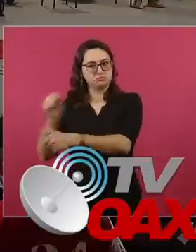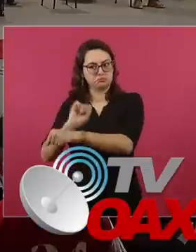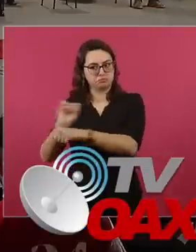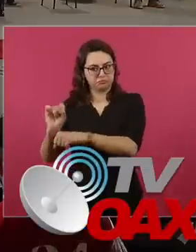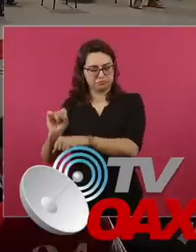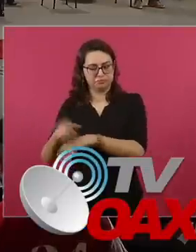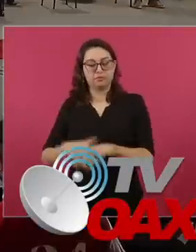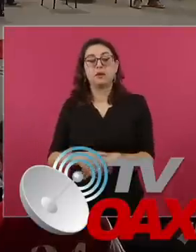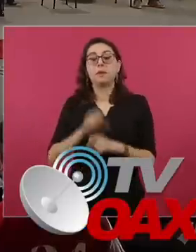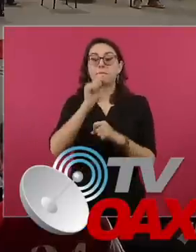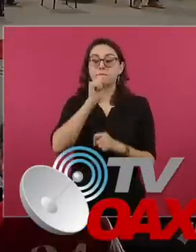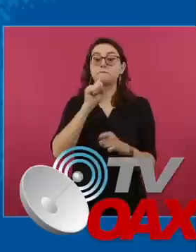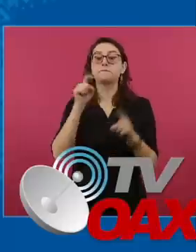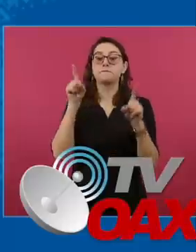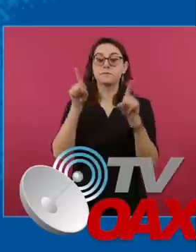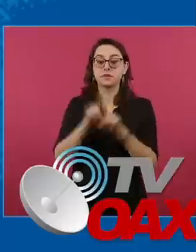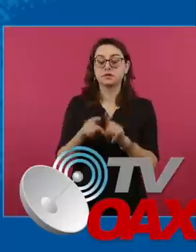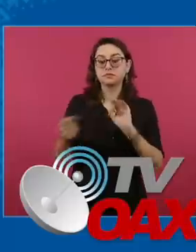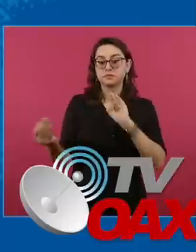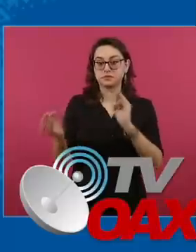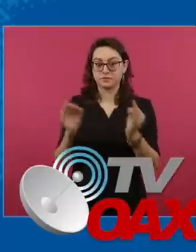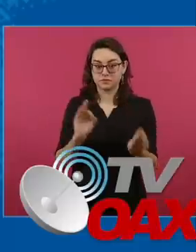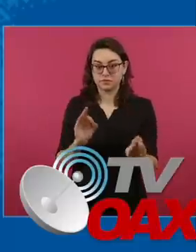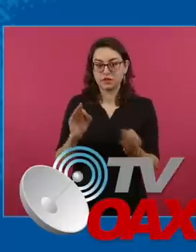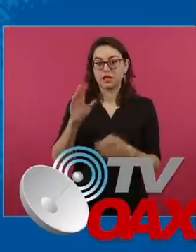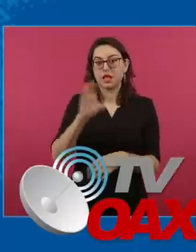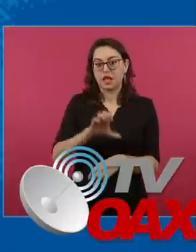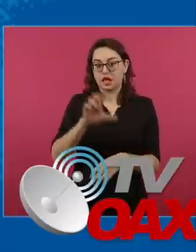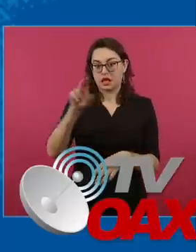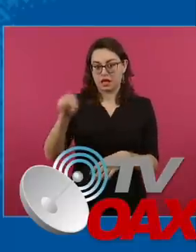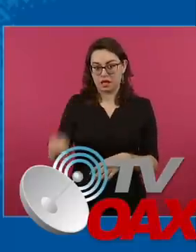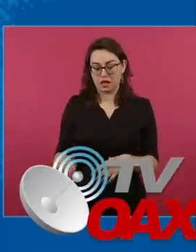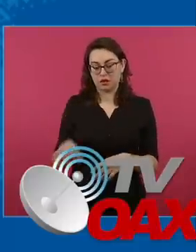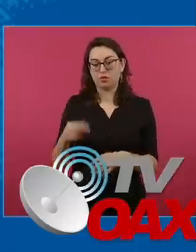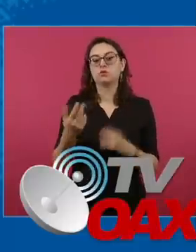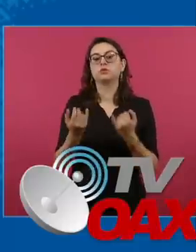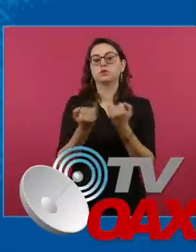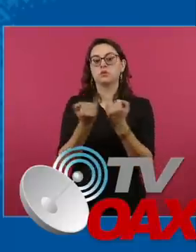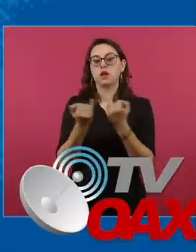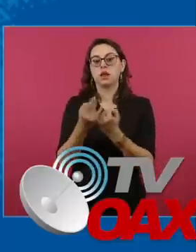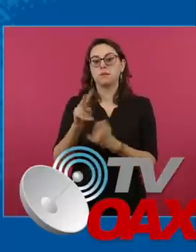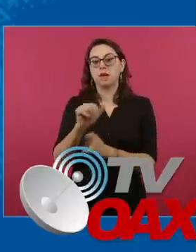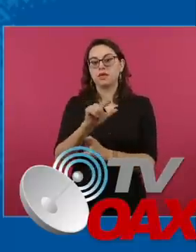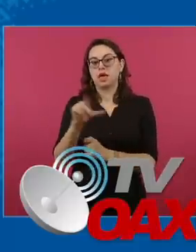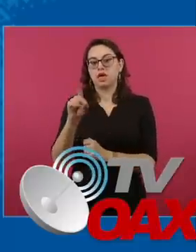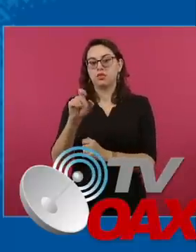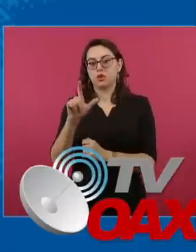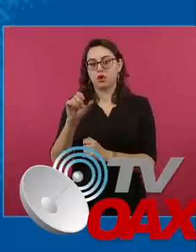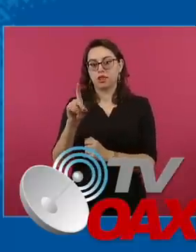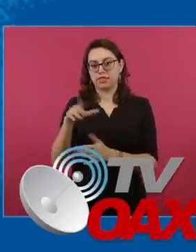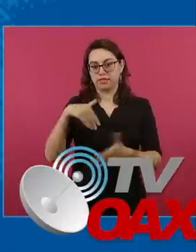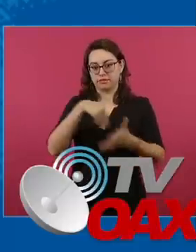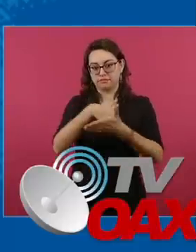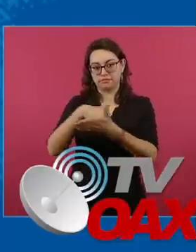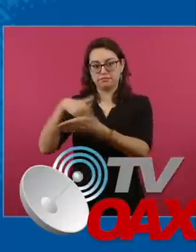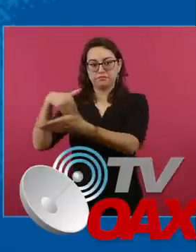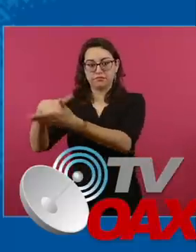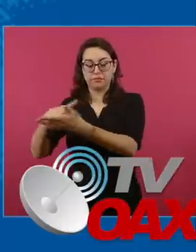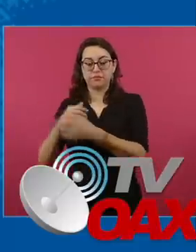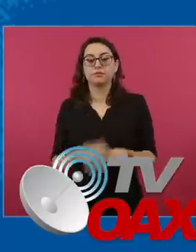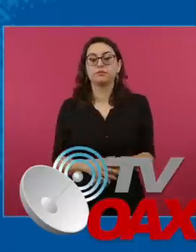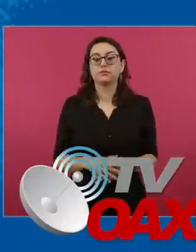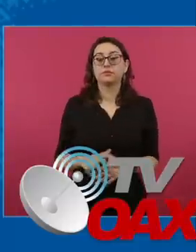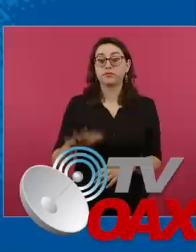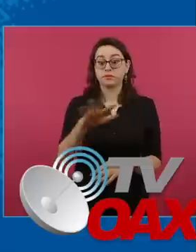en Cancún Aeropuerto y una base de mantenimiento en Valladolid. Son intervenidas y mejoradas las zonas arqueológicas